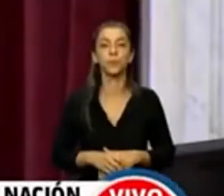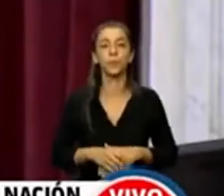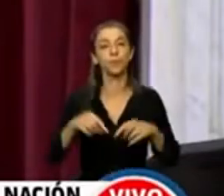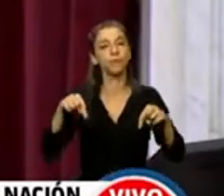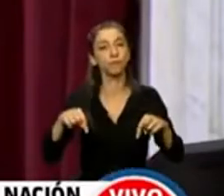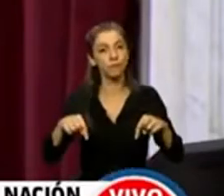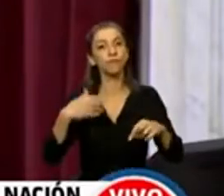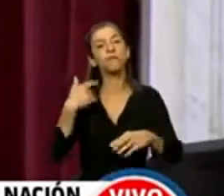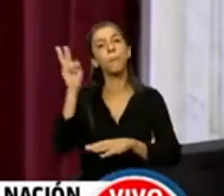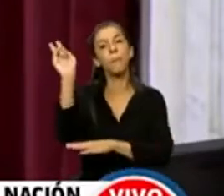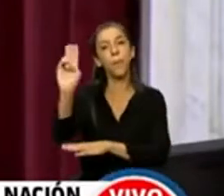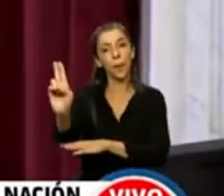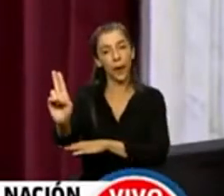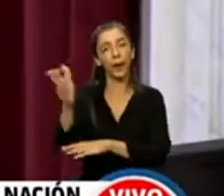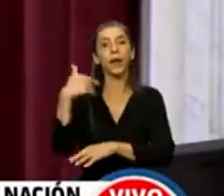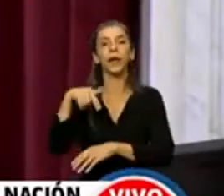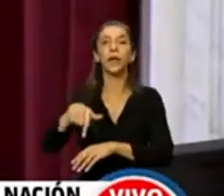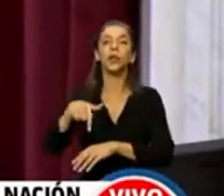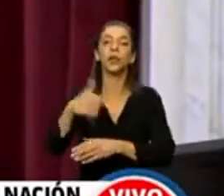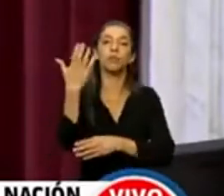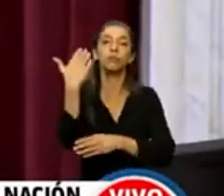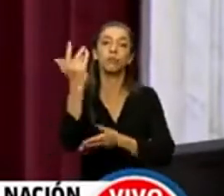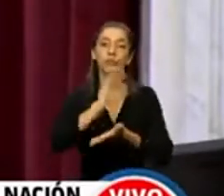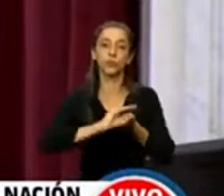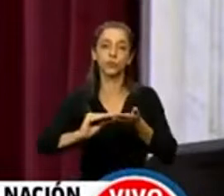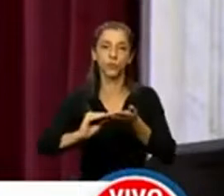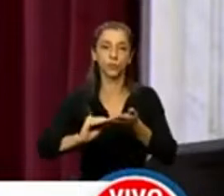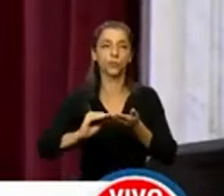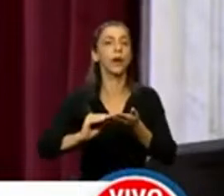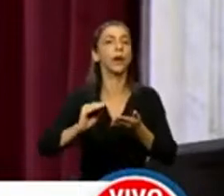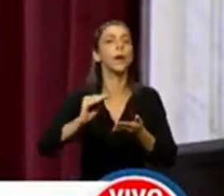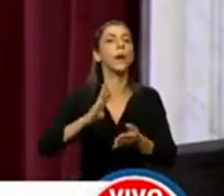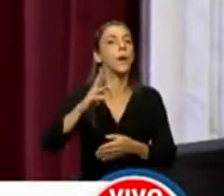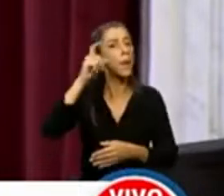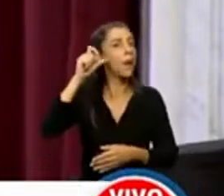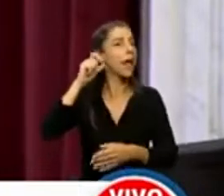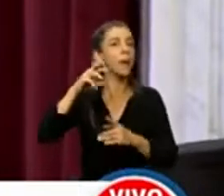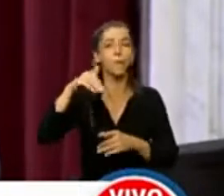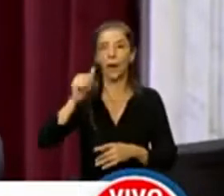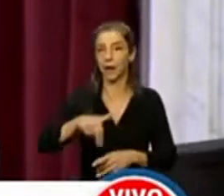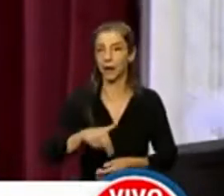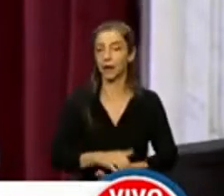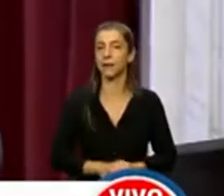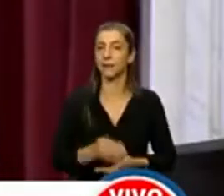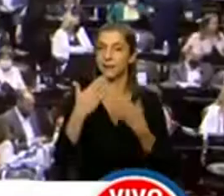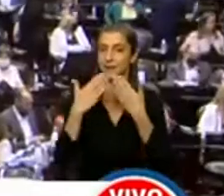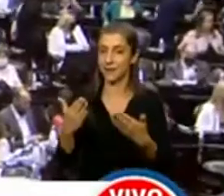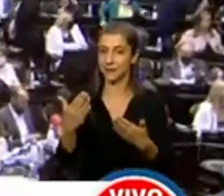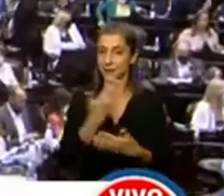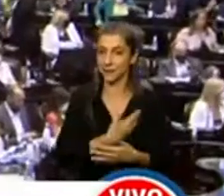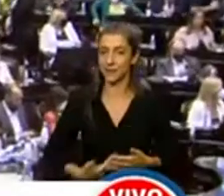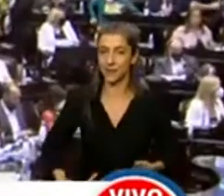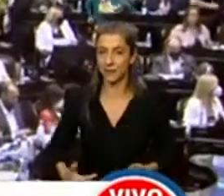Para una cuestión de privilegio, tiene la palabra la diputada Miriam Breckman. Gracias, señor